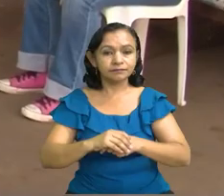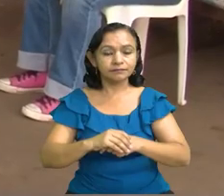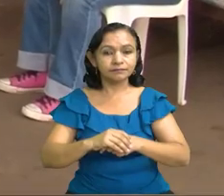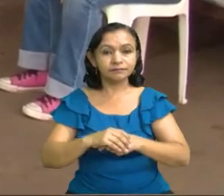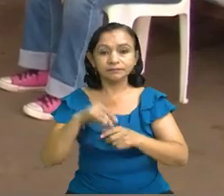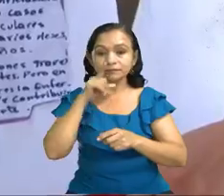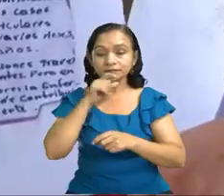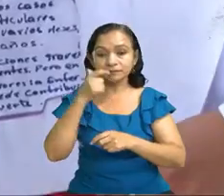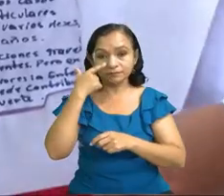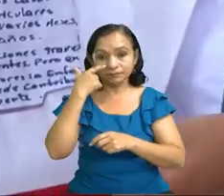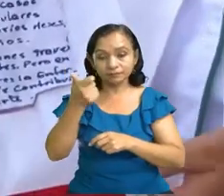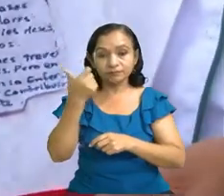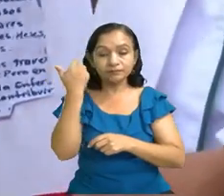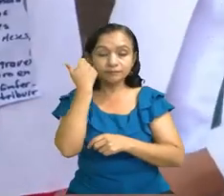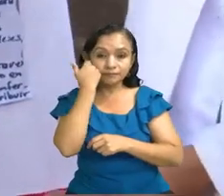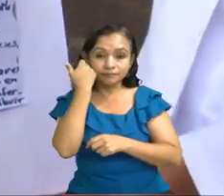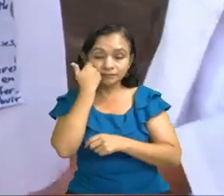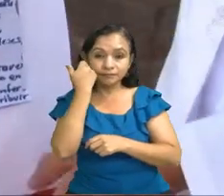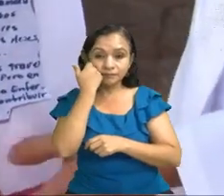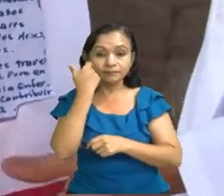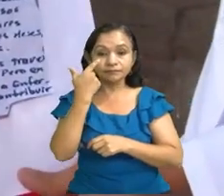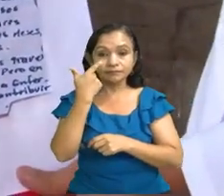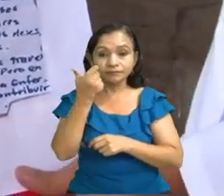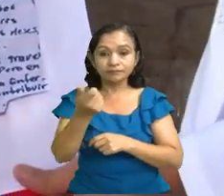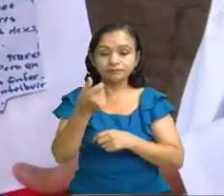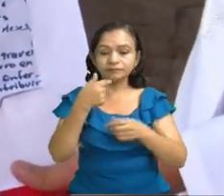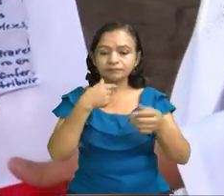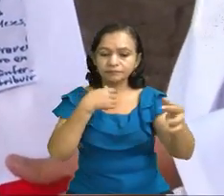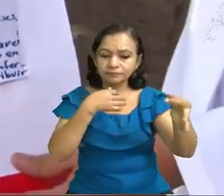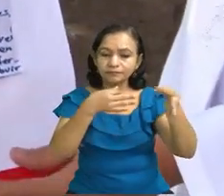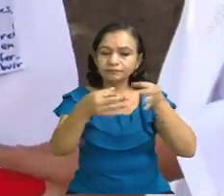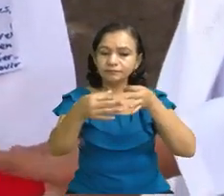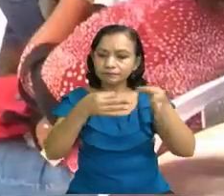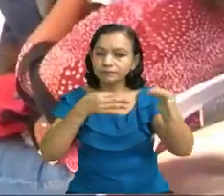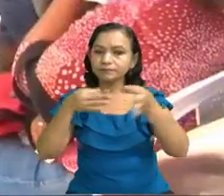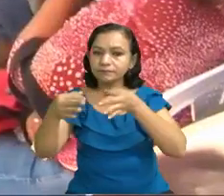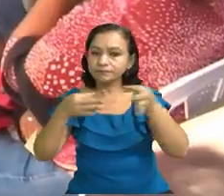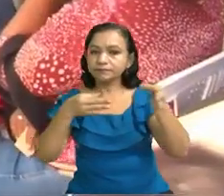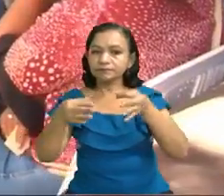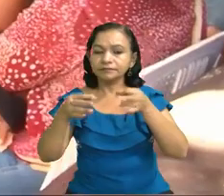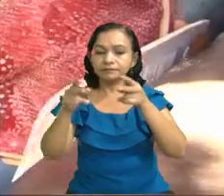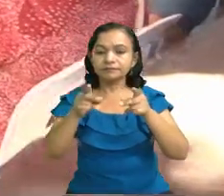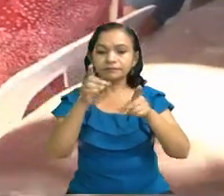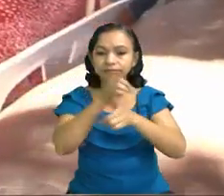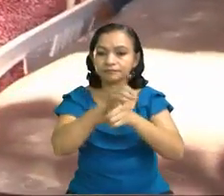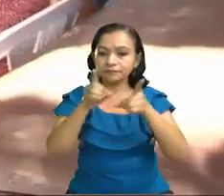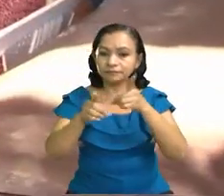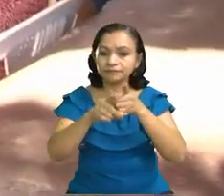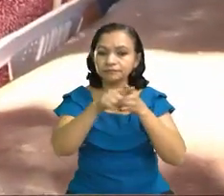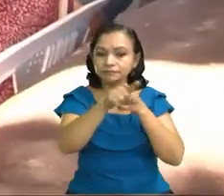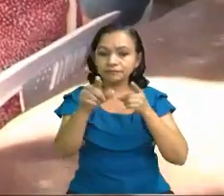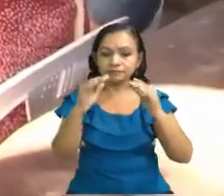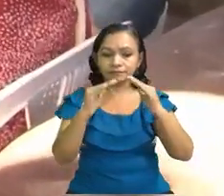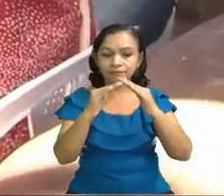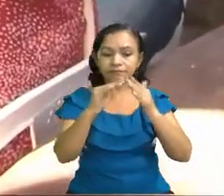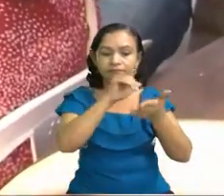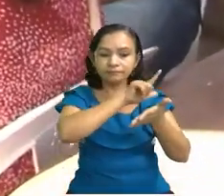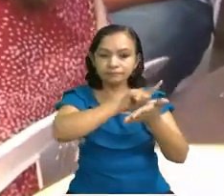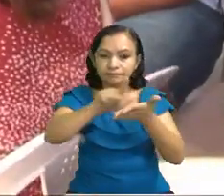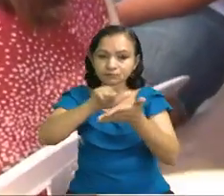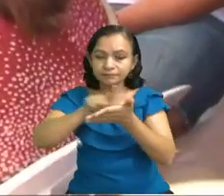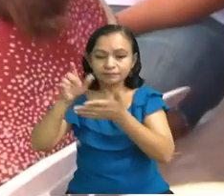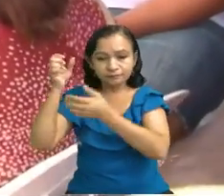de estas enfermedades. Y nosotros les explicamos de que tienen que manejar limpio la casa, hay